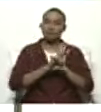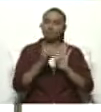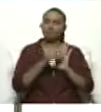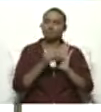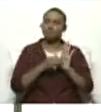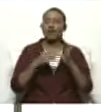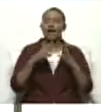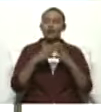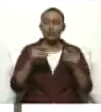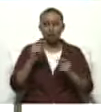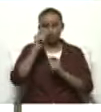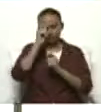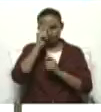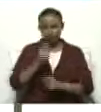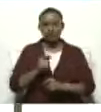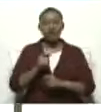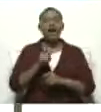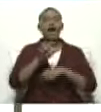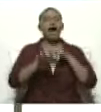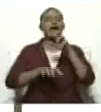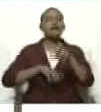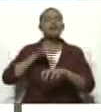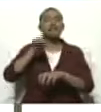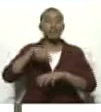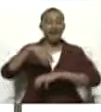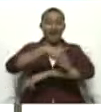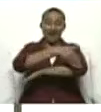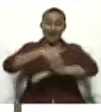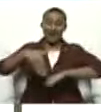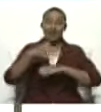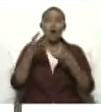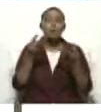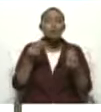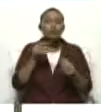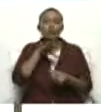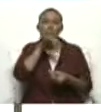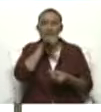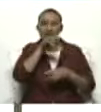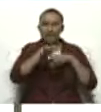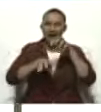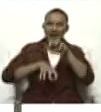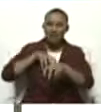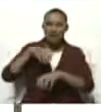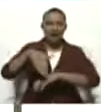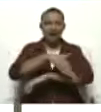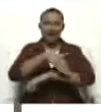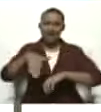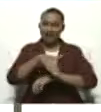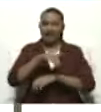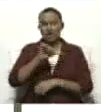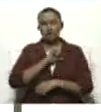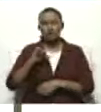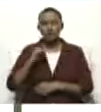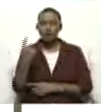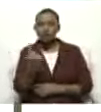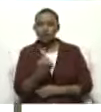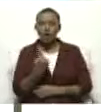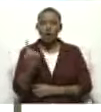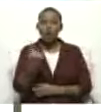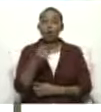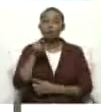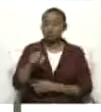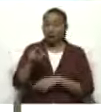que se encuentran en situación de calle o abandono, que nosotros le hemos dado como nombre mascotas